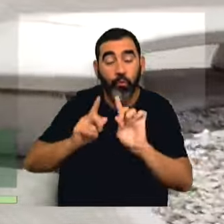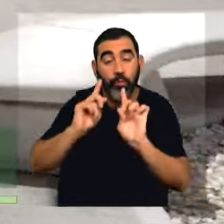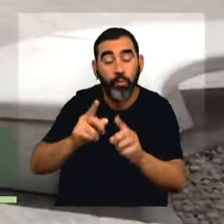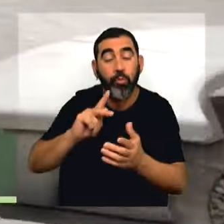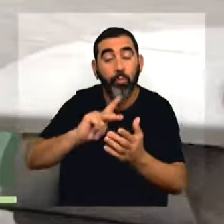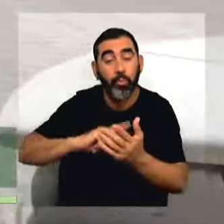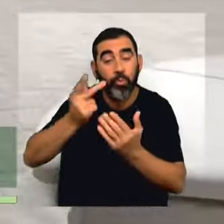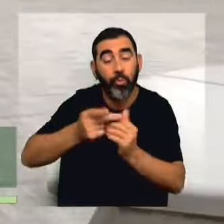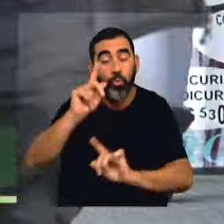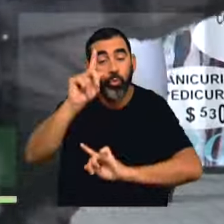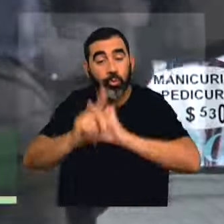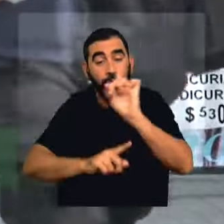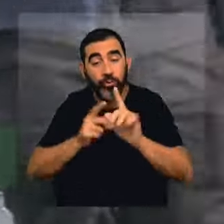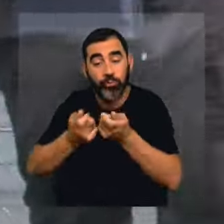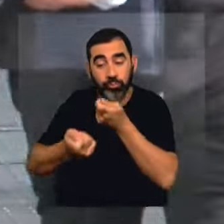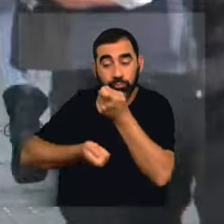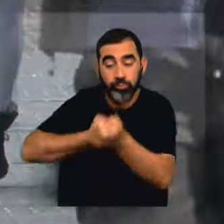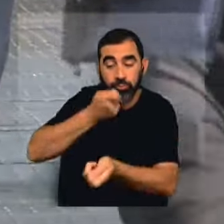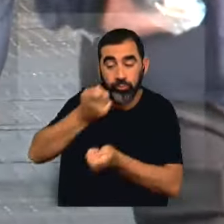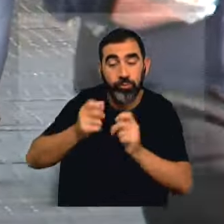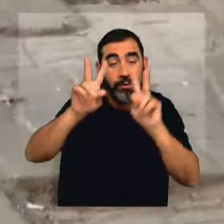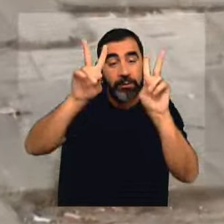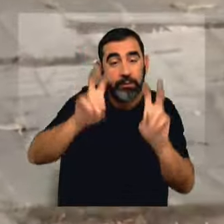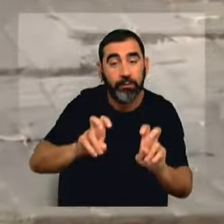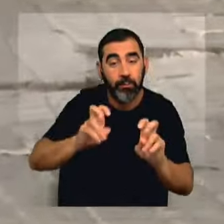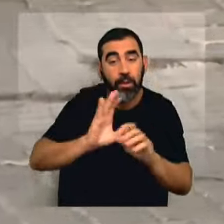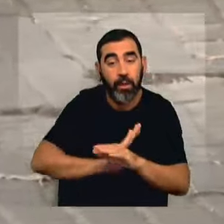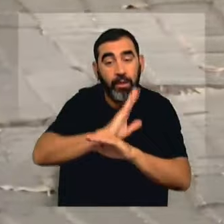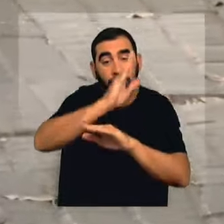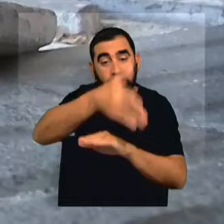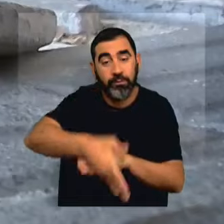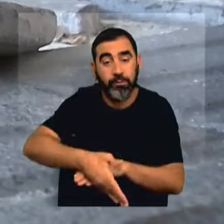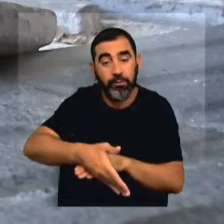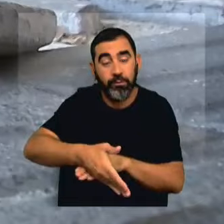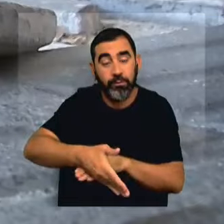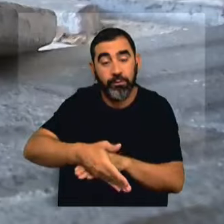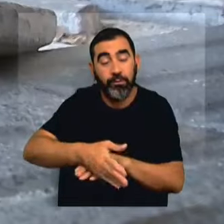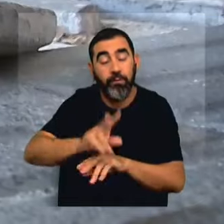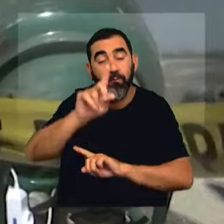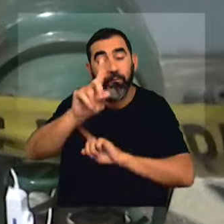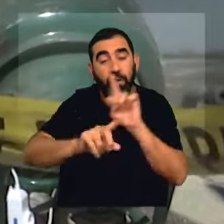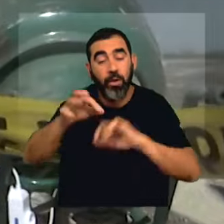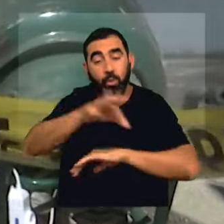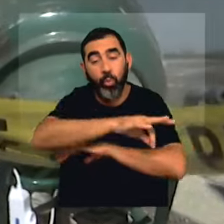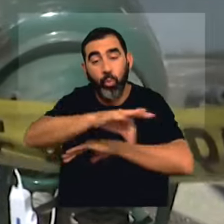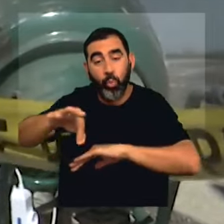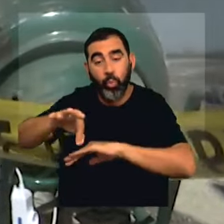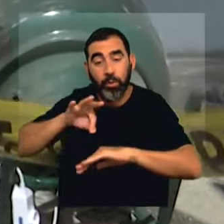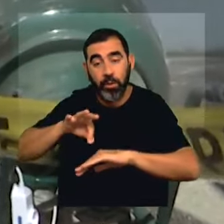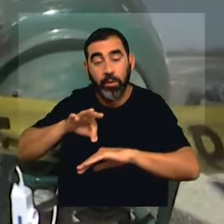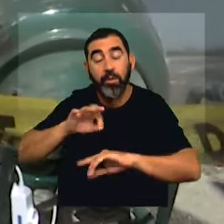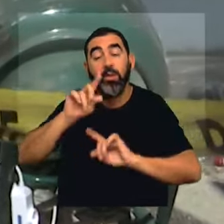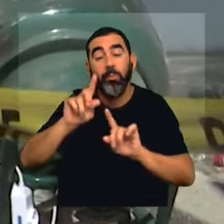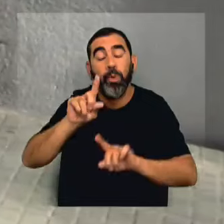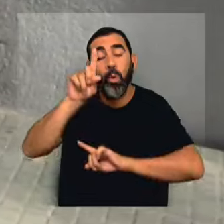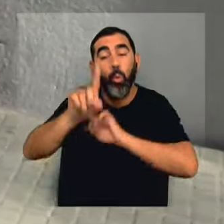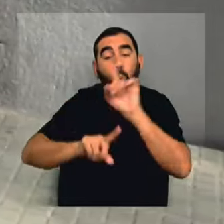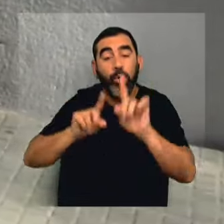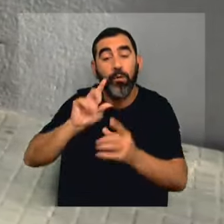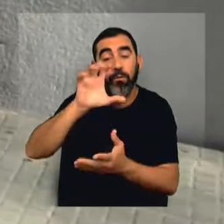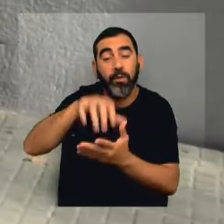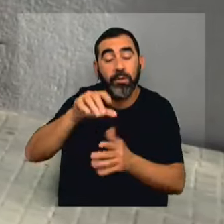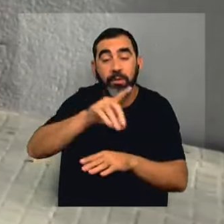un proyecto académico para incorporar la temática de la accesibilidad en las carreras de la facultad de arquitectura y en la escuela Universitaria centro